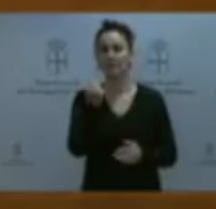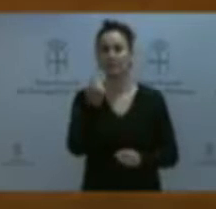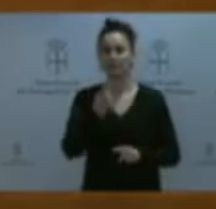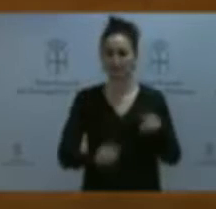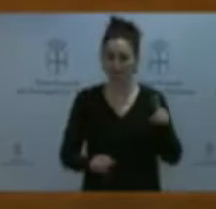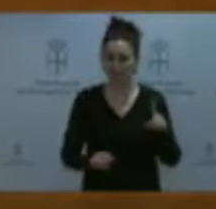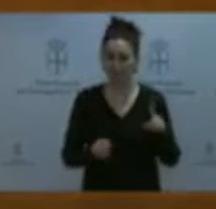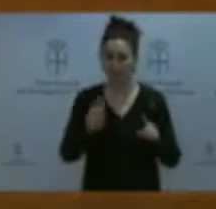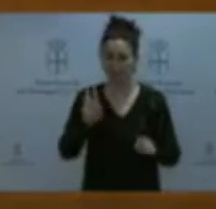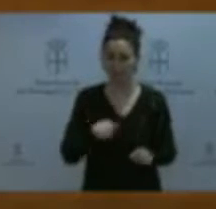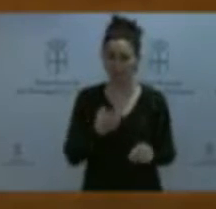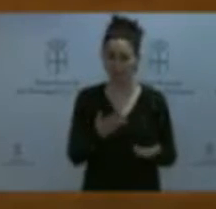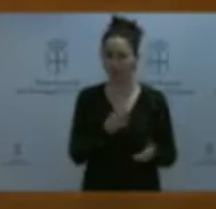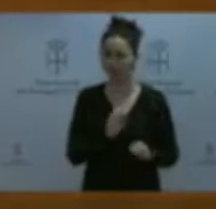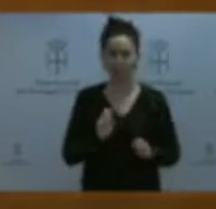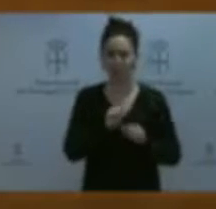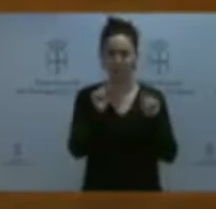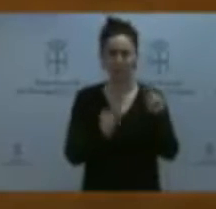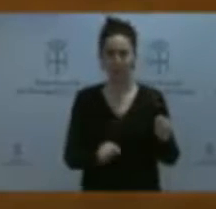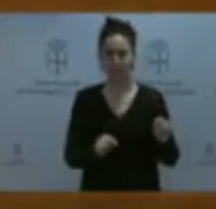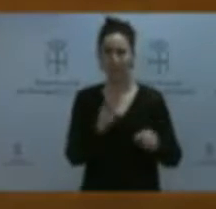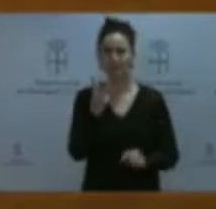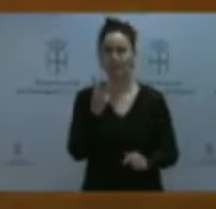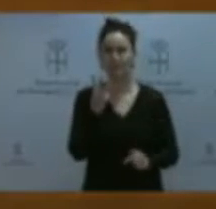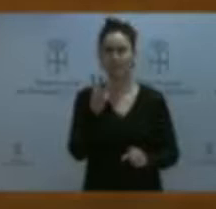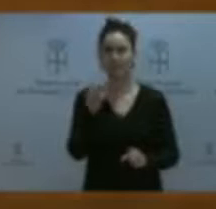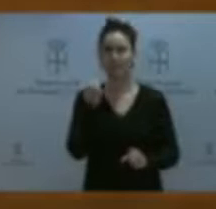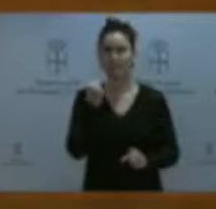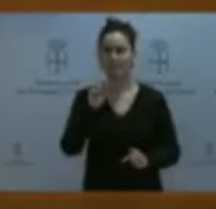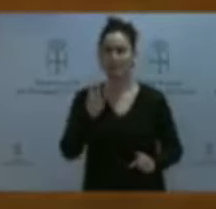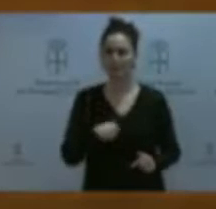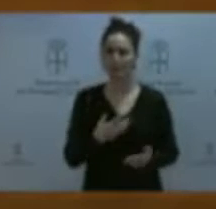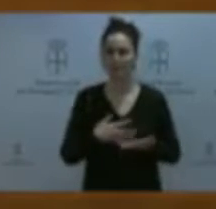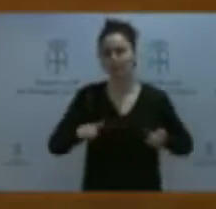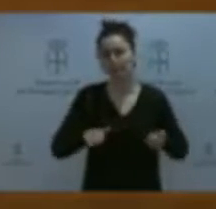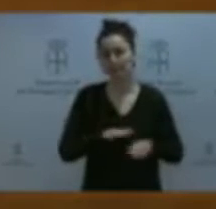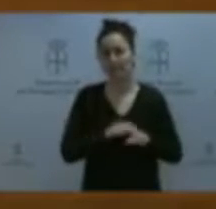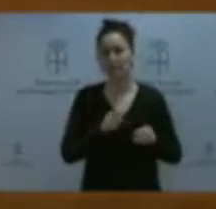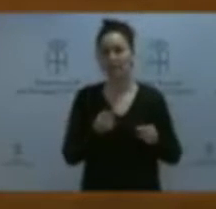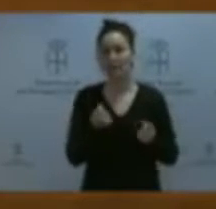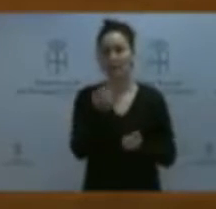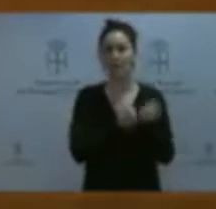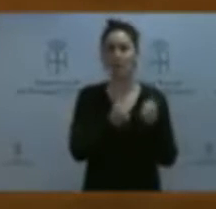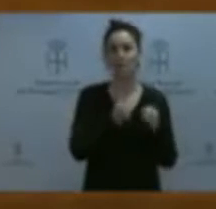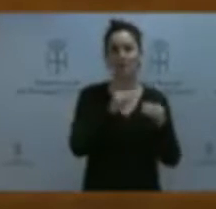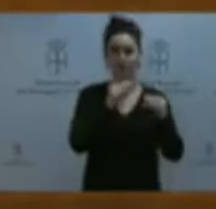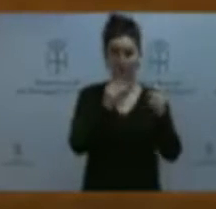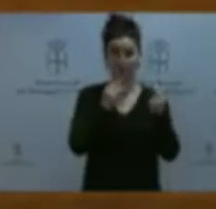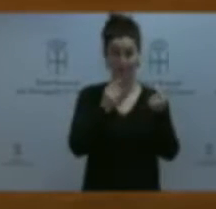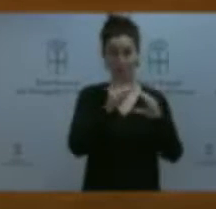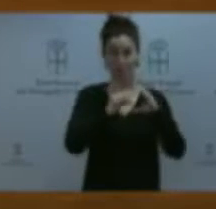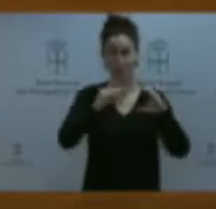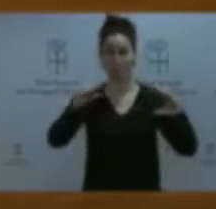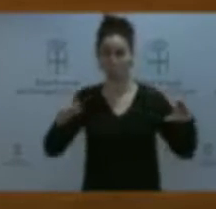millones de euros, a lo mejor compensa más hacer un reparto económico de dinero y hacer posible que sea ir de Cangas de Narcea a Ponga,